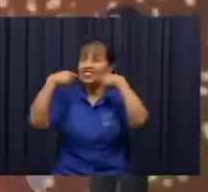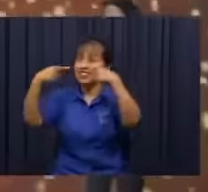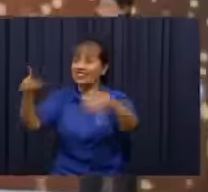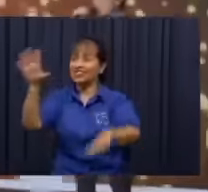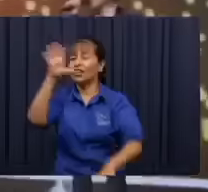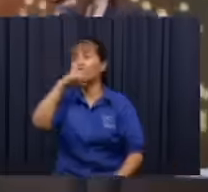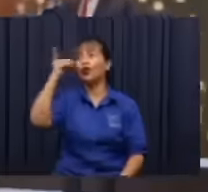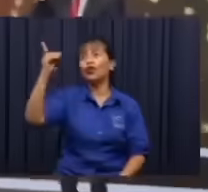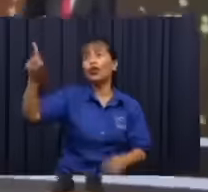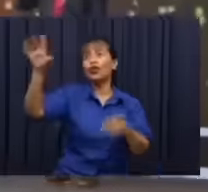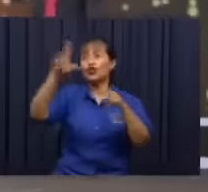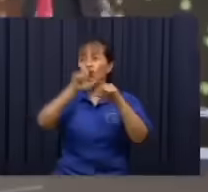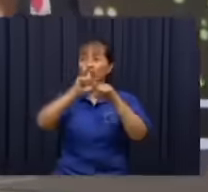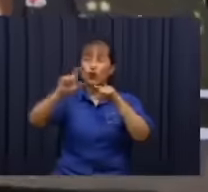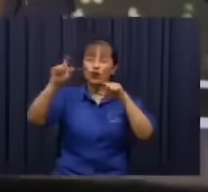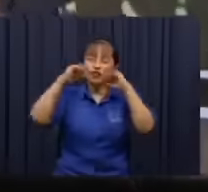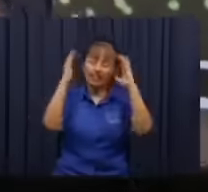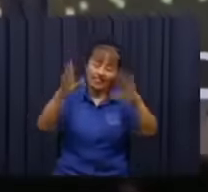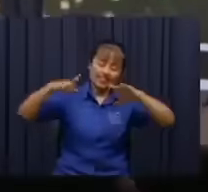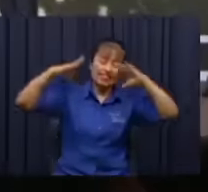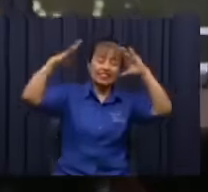las naciones: